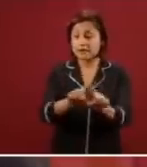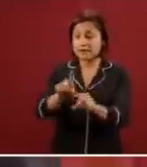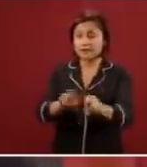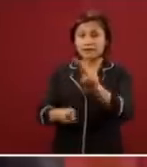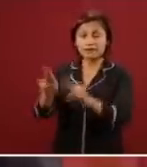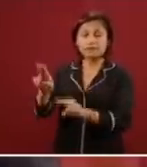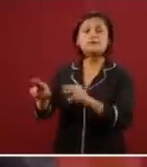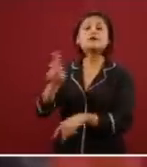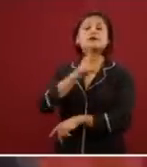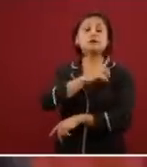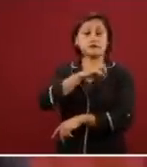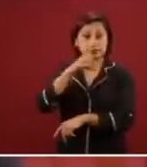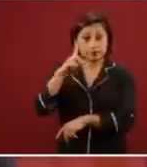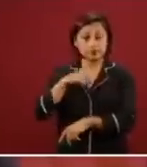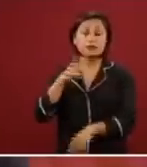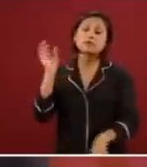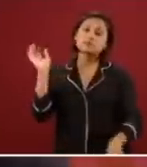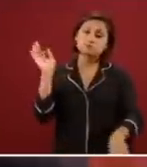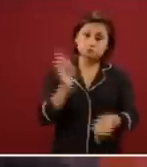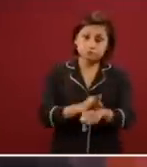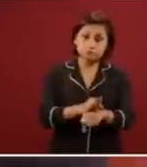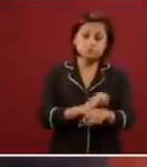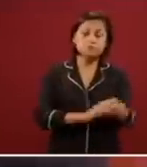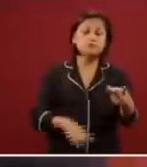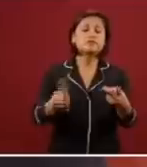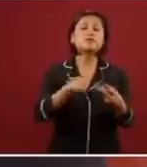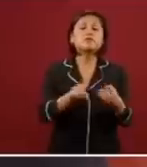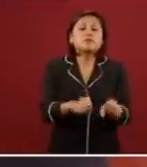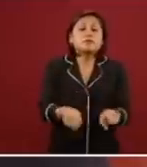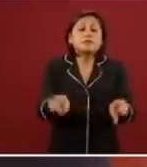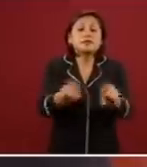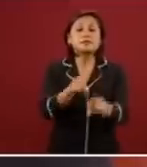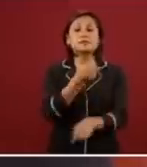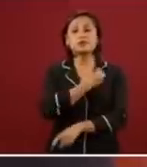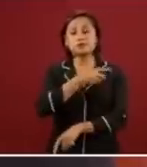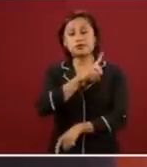escolares. Y lo mismo en el caso de la salud.